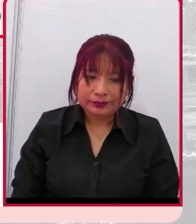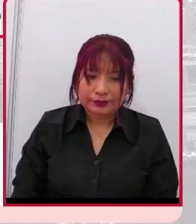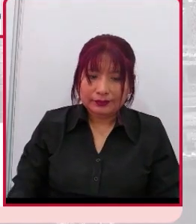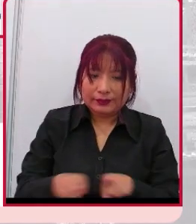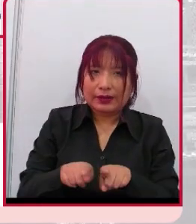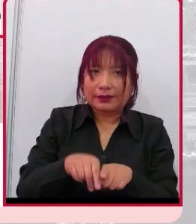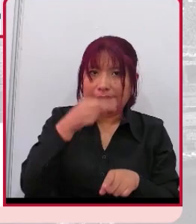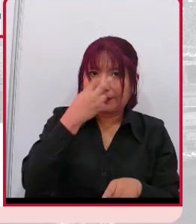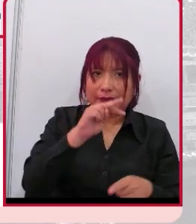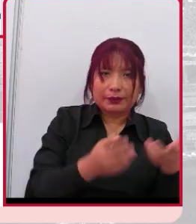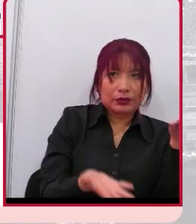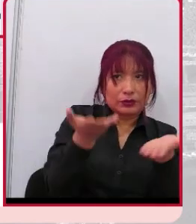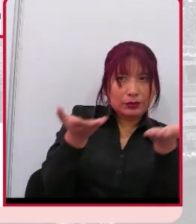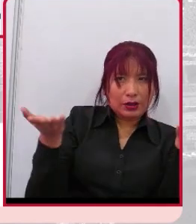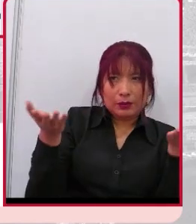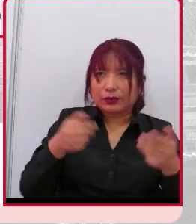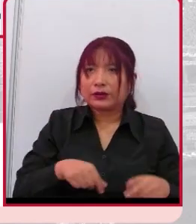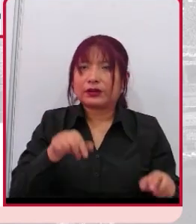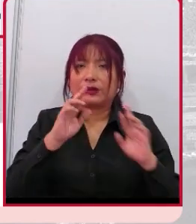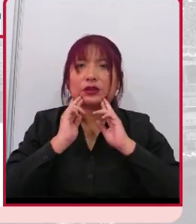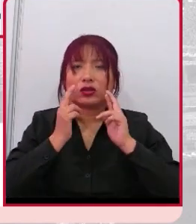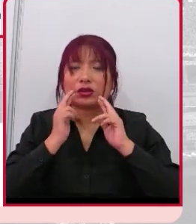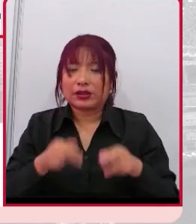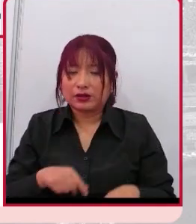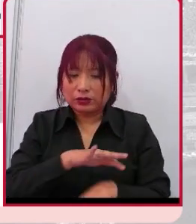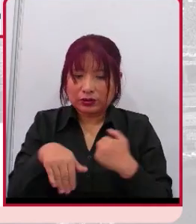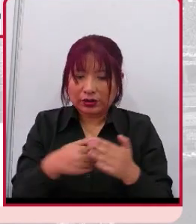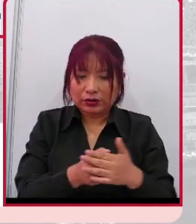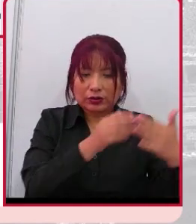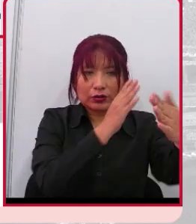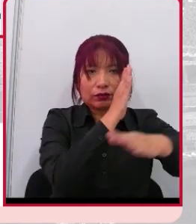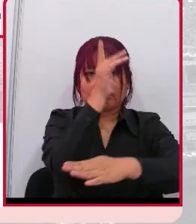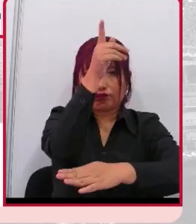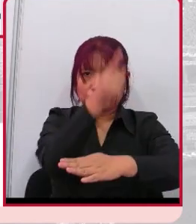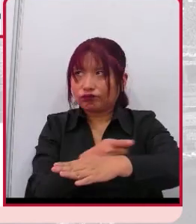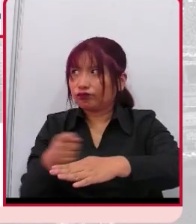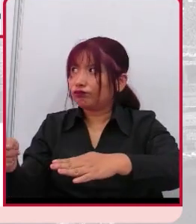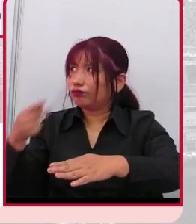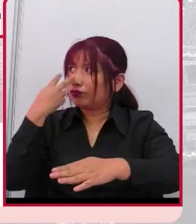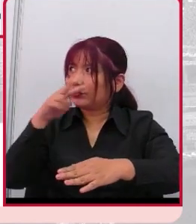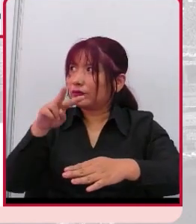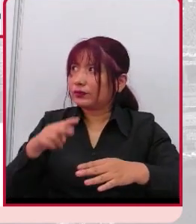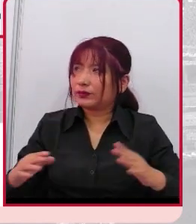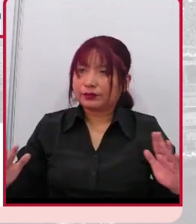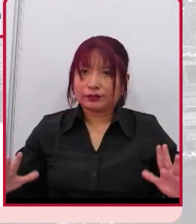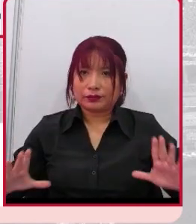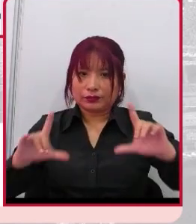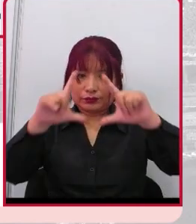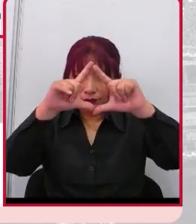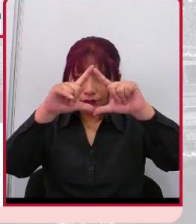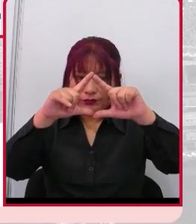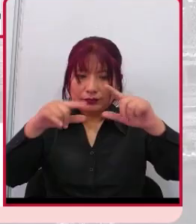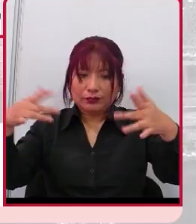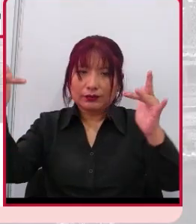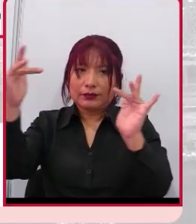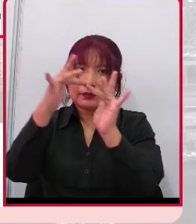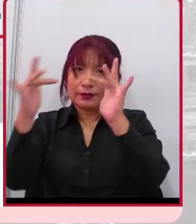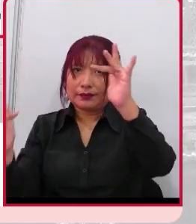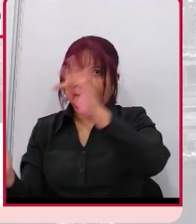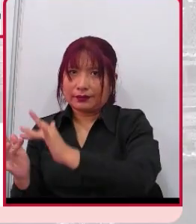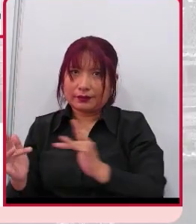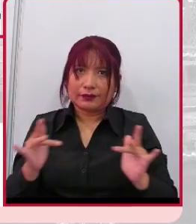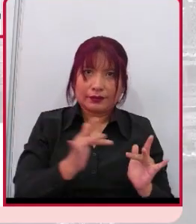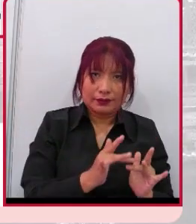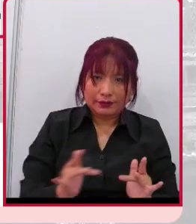Comparamos estos resultados con respecto a cada una de las aristas de este tetraedro que les había comentado y encontramos correlaciones en cada una